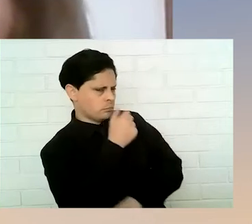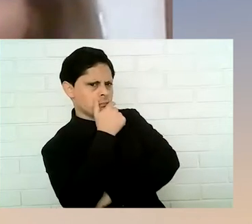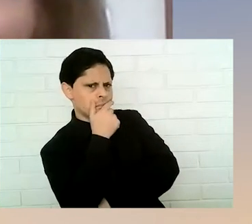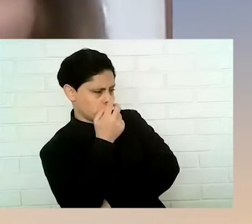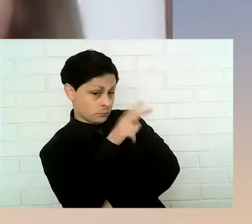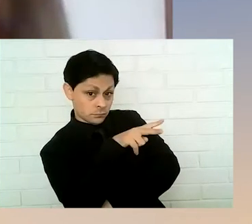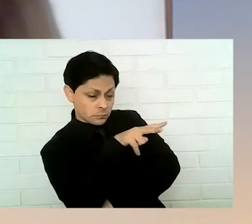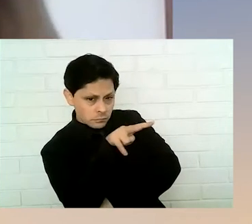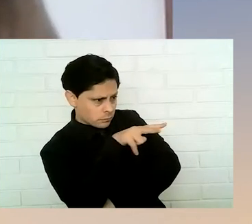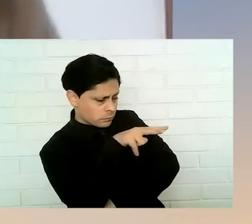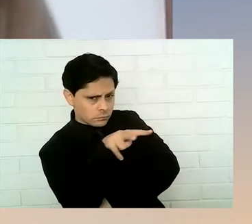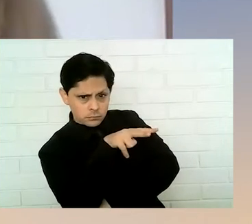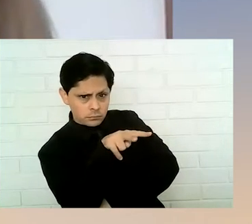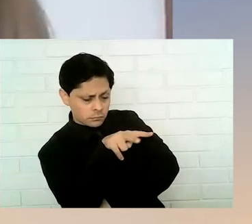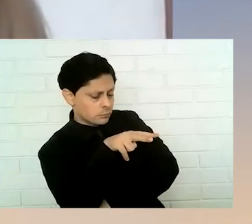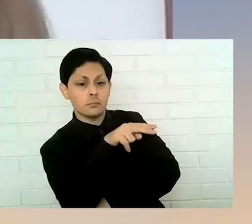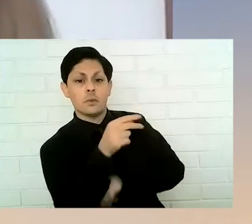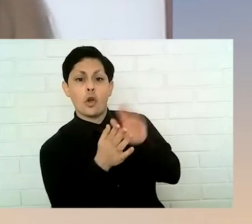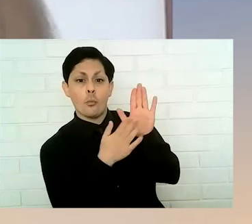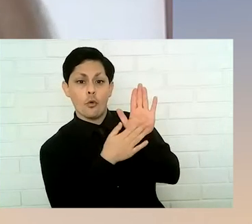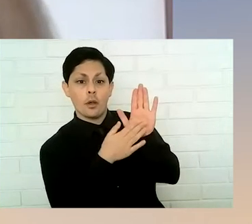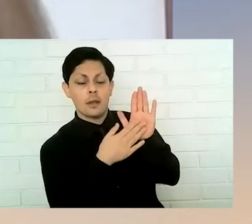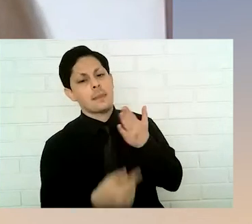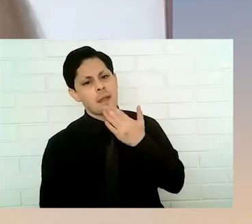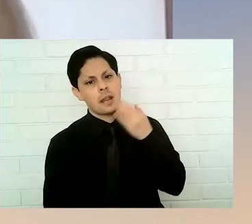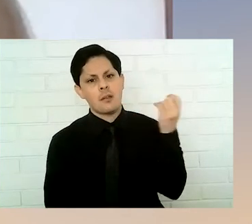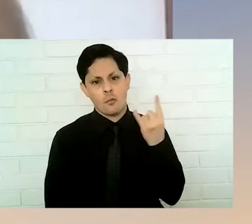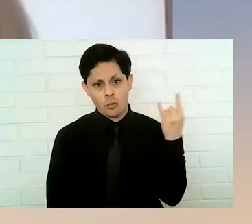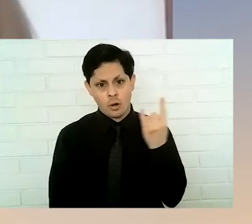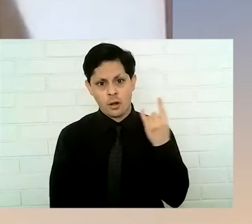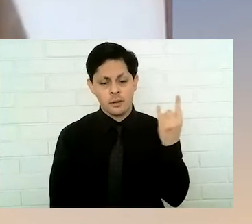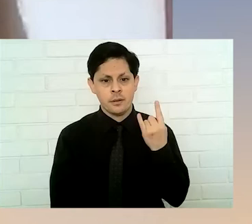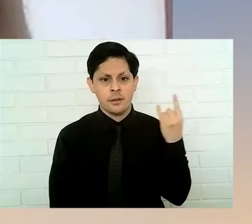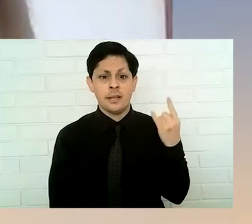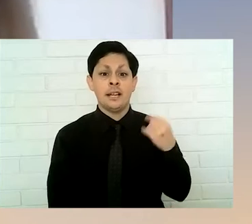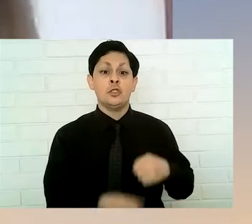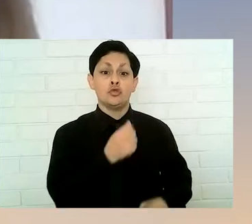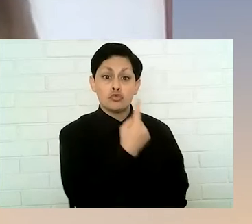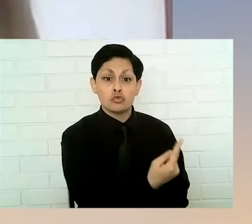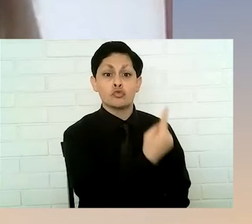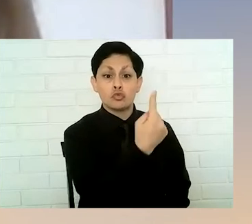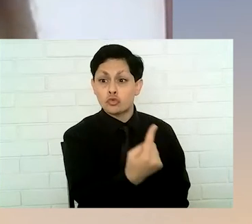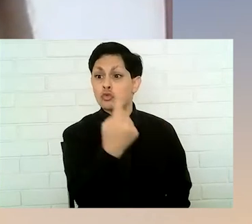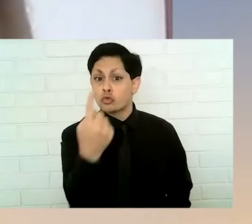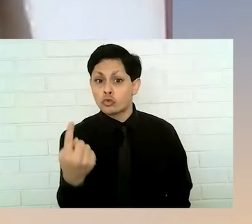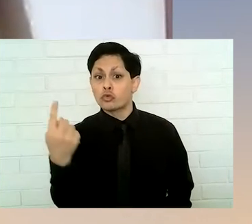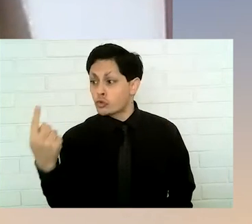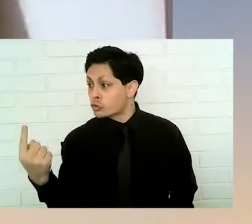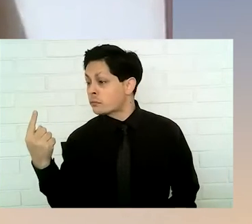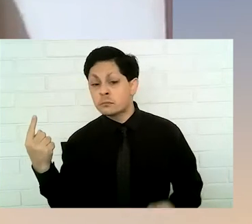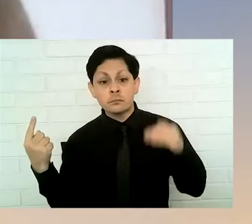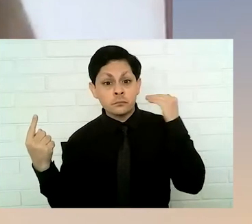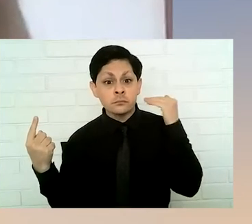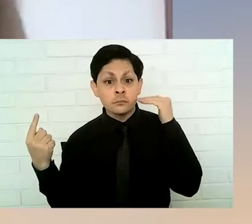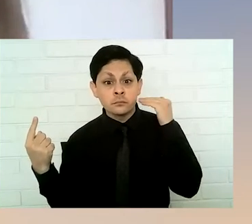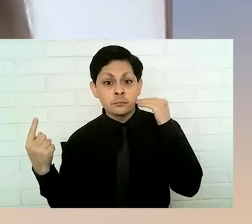además de profesora en la universidad, que todo niño o niña aprende,